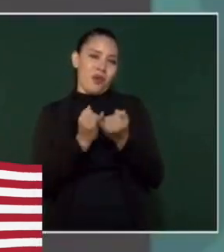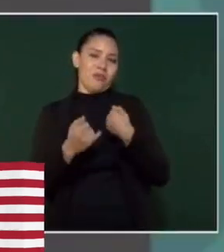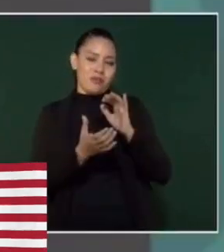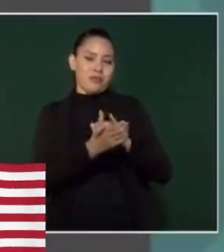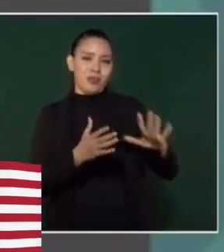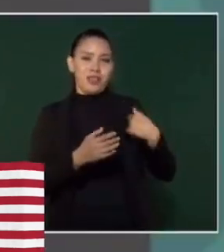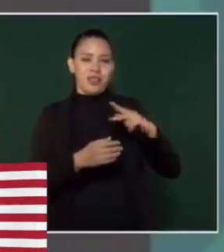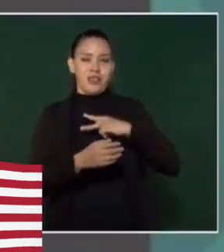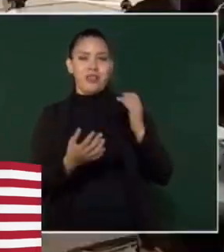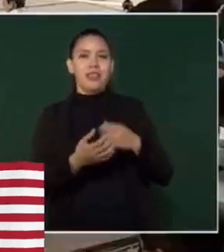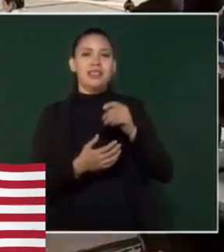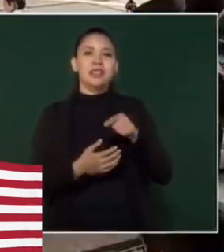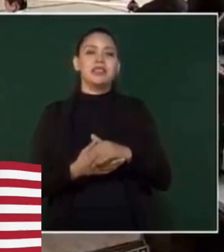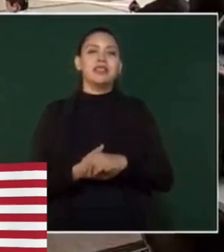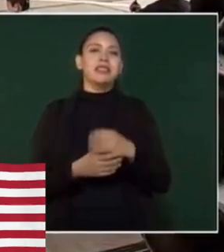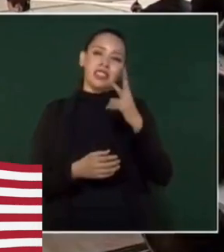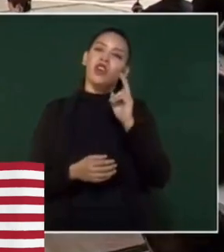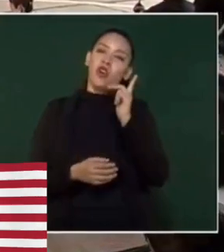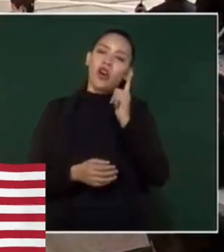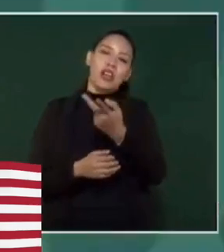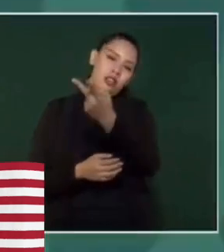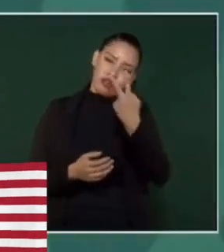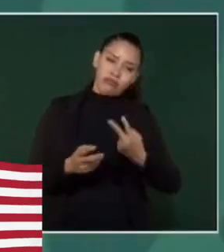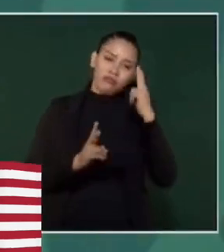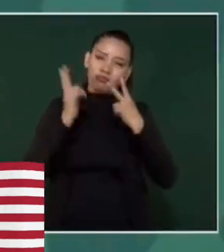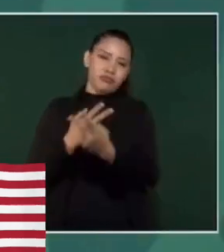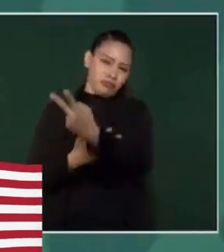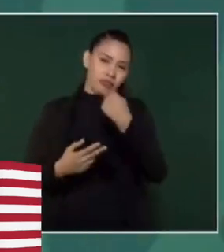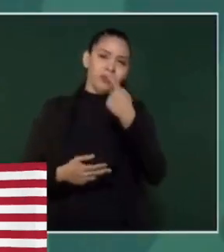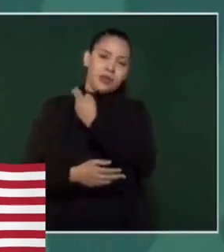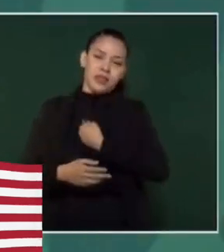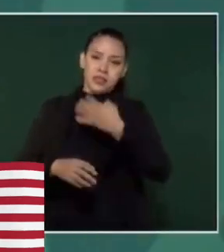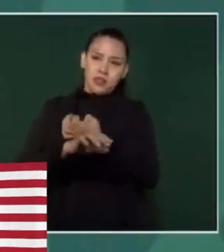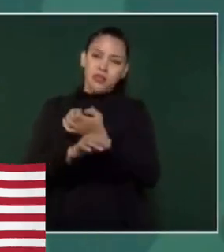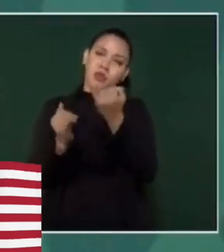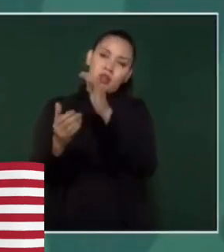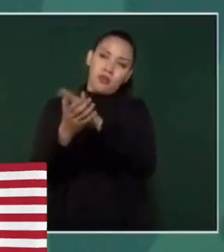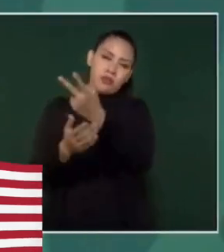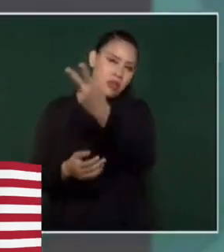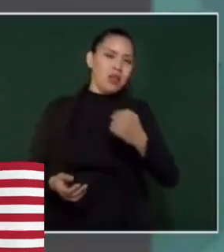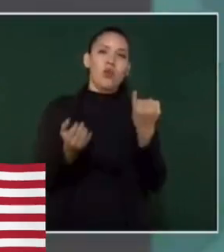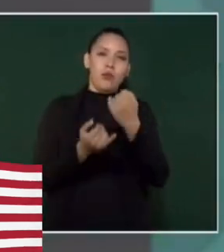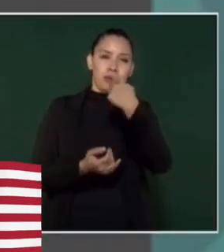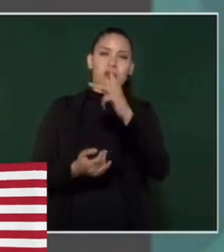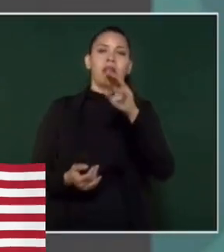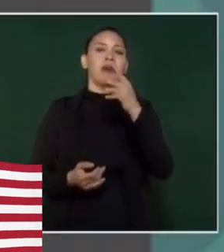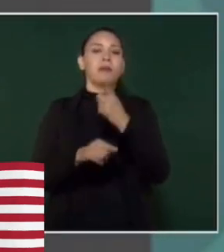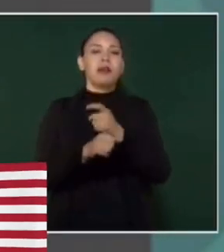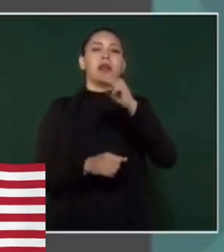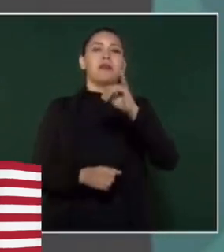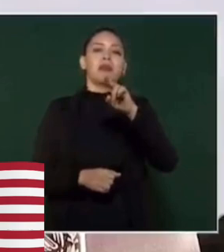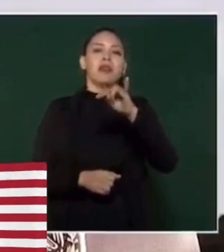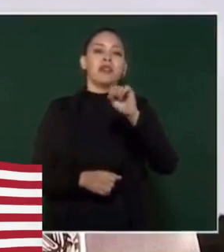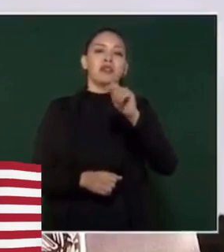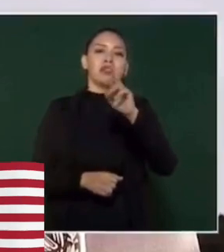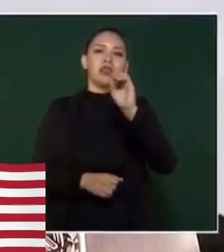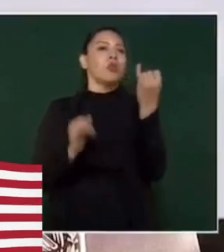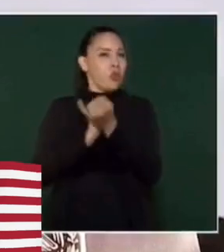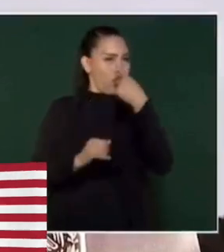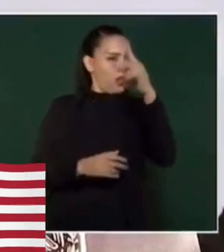Beatriz. ¿Esa misma cumbre? Porque sí. Vengan acompañados. Sí, y vamos a hacer lo mismo con el primer ministro Trudeau, con su esposa, para que,